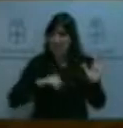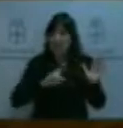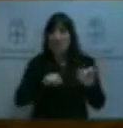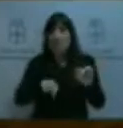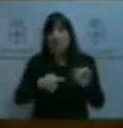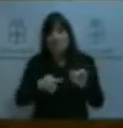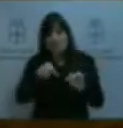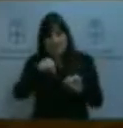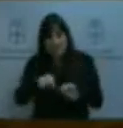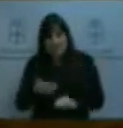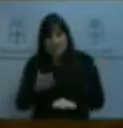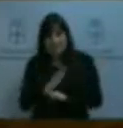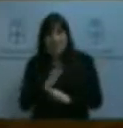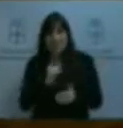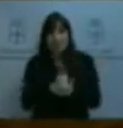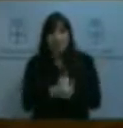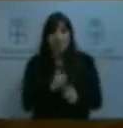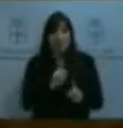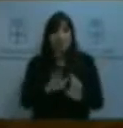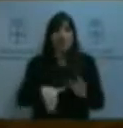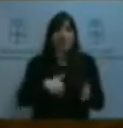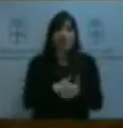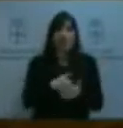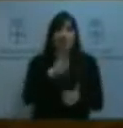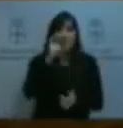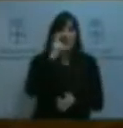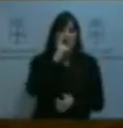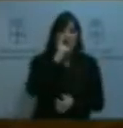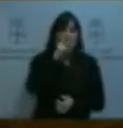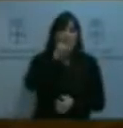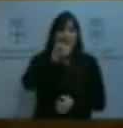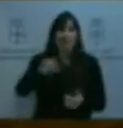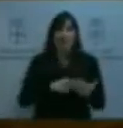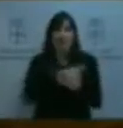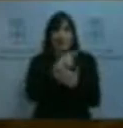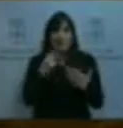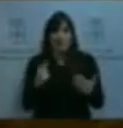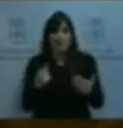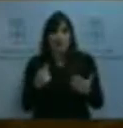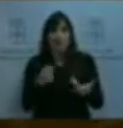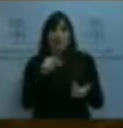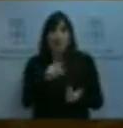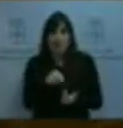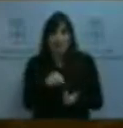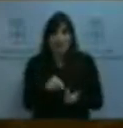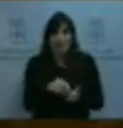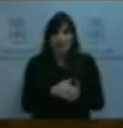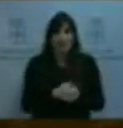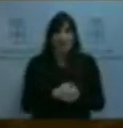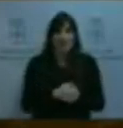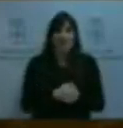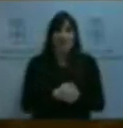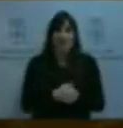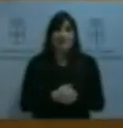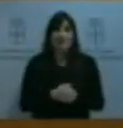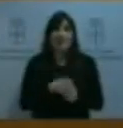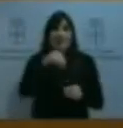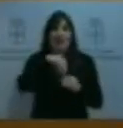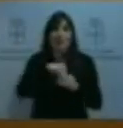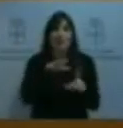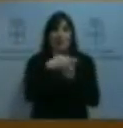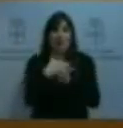16. Esto, bueno, pues por colocar las cosas un poco en su ámbito temporal. Creo que eso es un ejemplo de cómo se